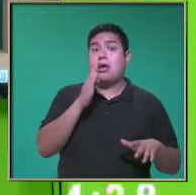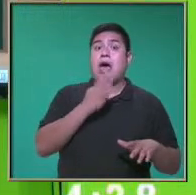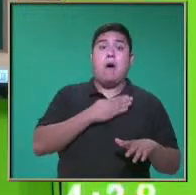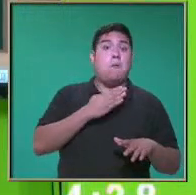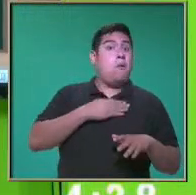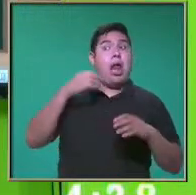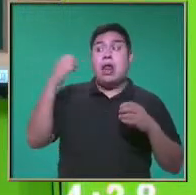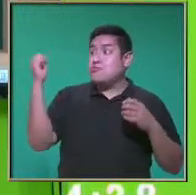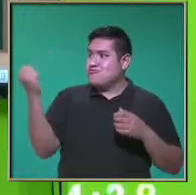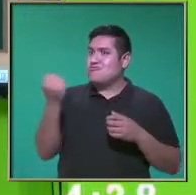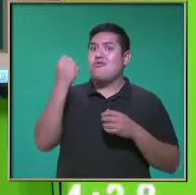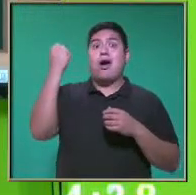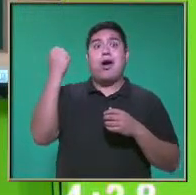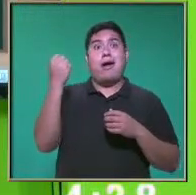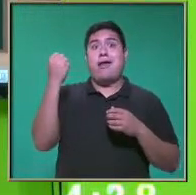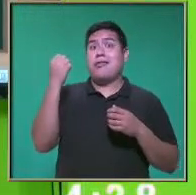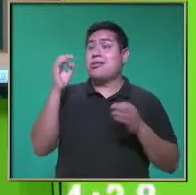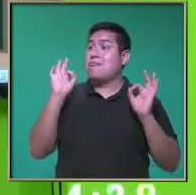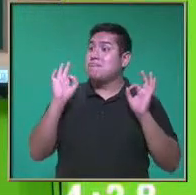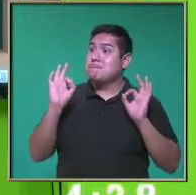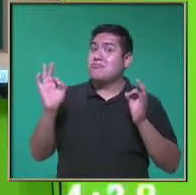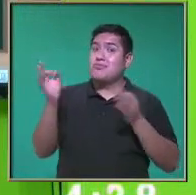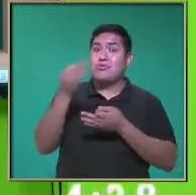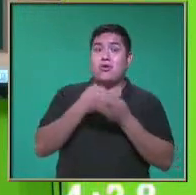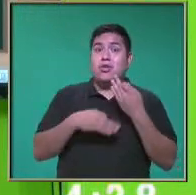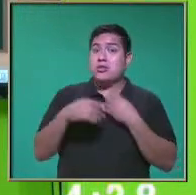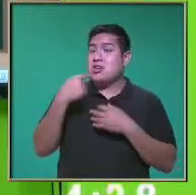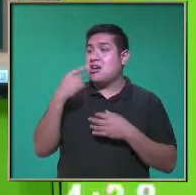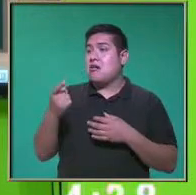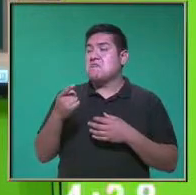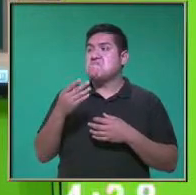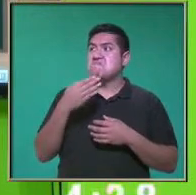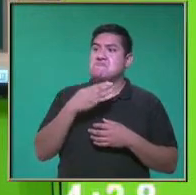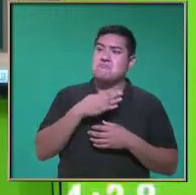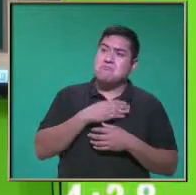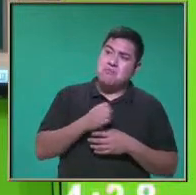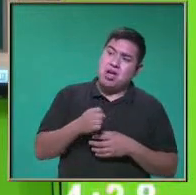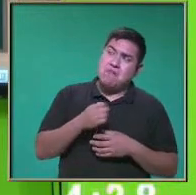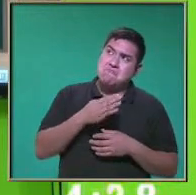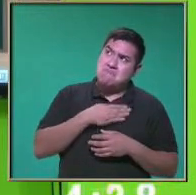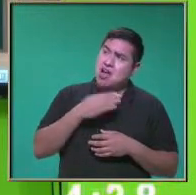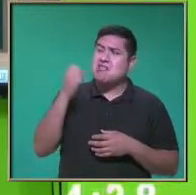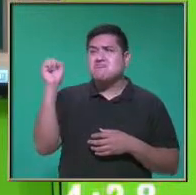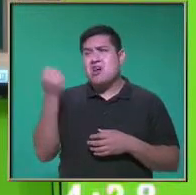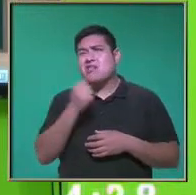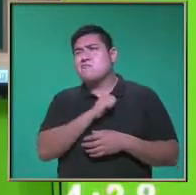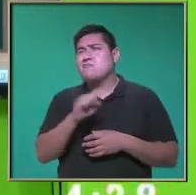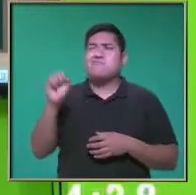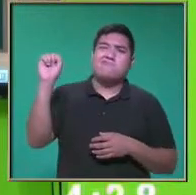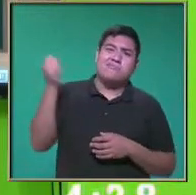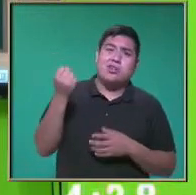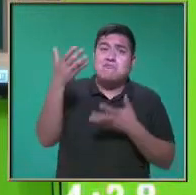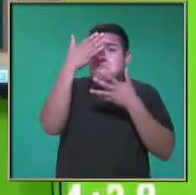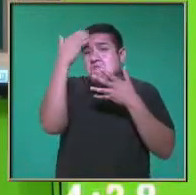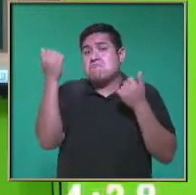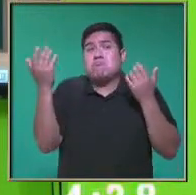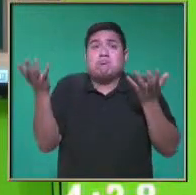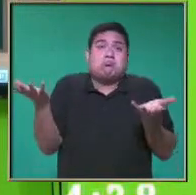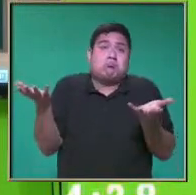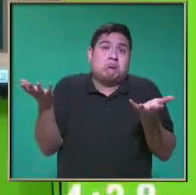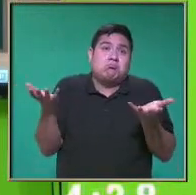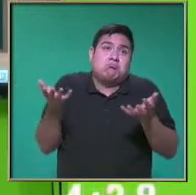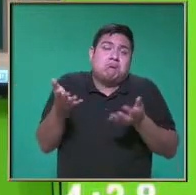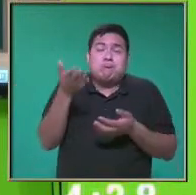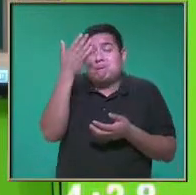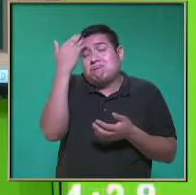village. Dijeron todos, exclamaron todos en la aldea. Good luck, bad luck, said the farmer, who knows? Buena suerte, mala suerte, dijo el